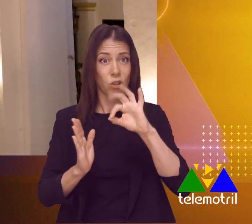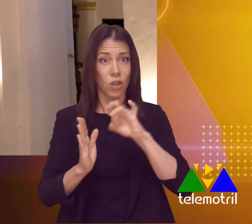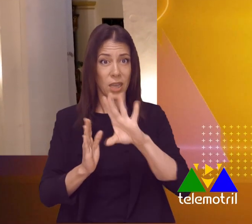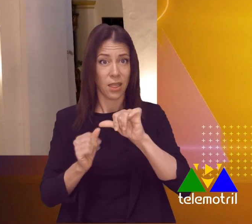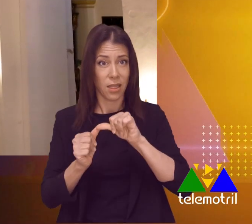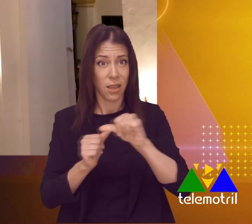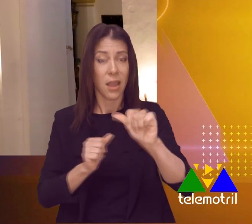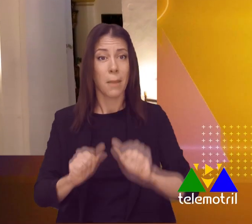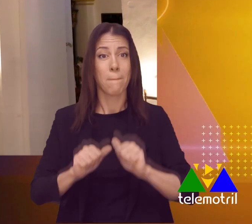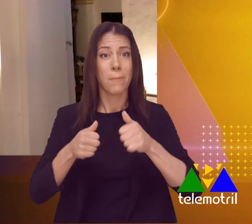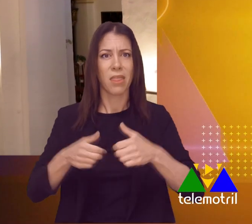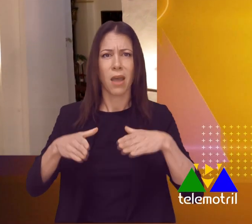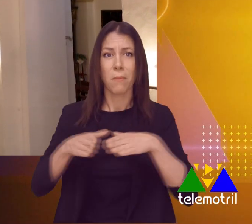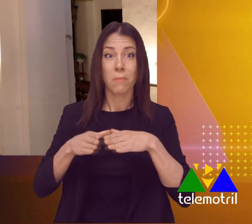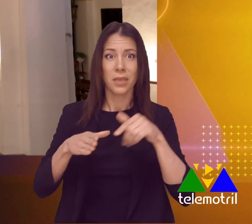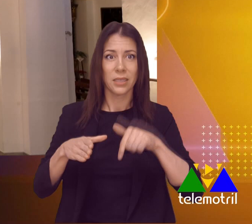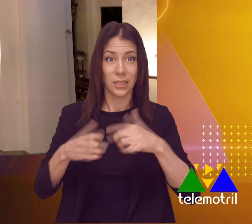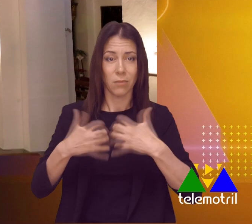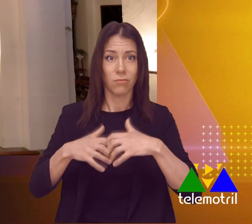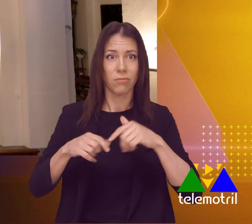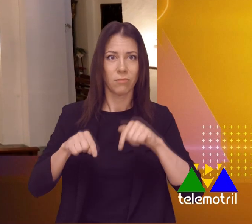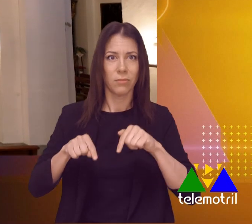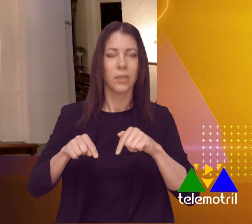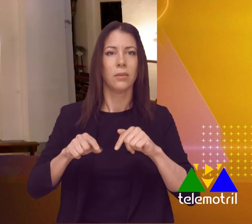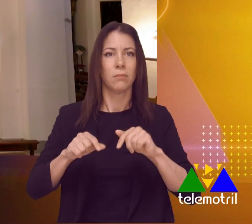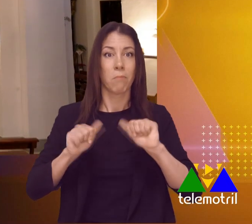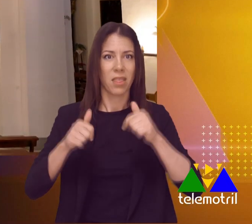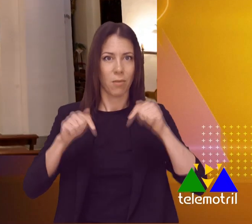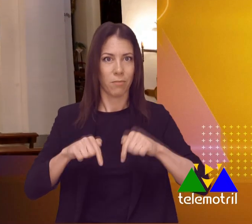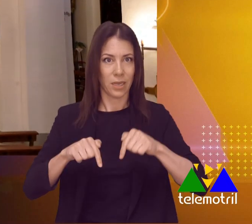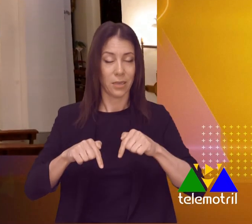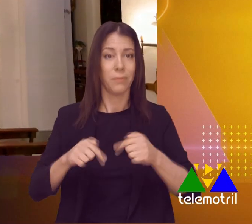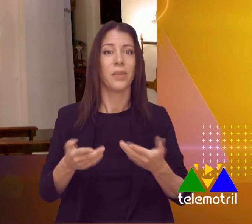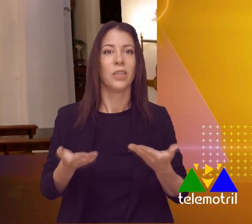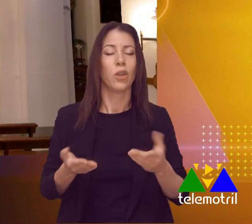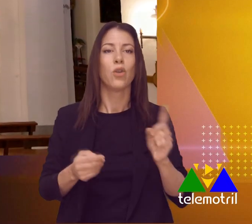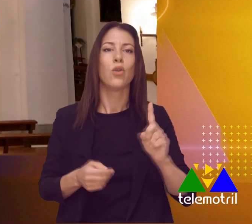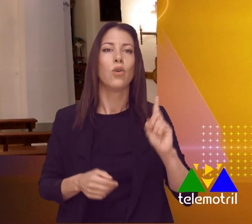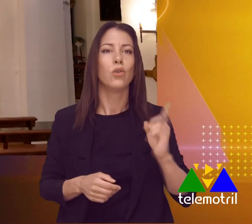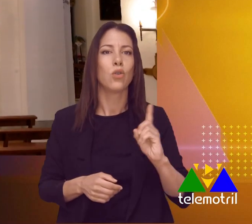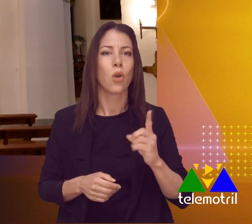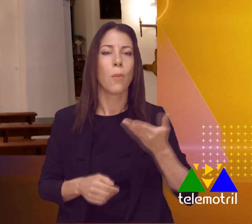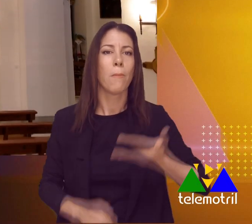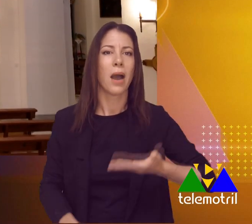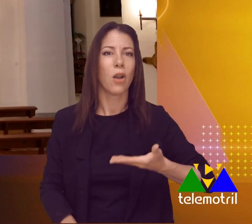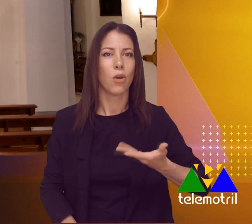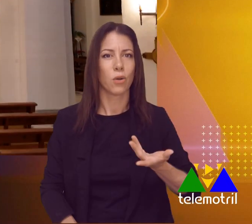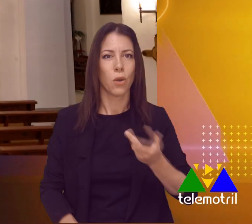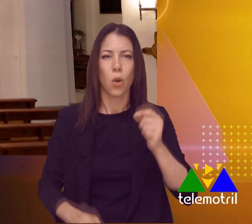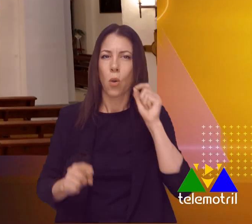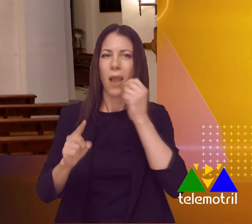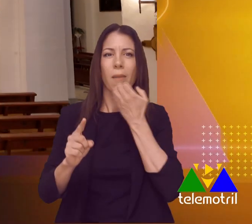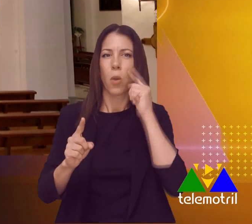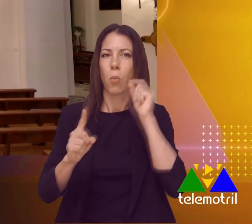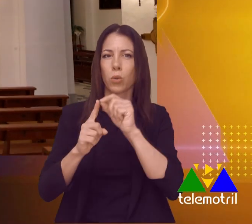al culto la iglesia pasa por este templo. No solamente tiene un valor desde el punto de